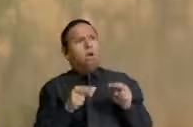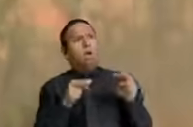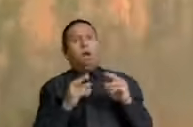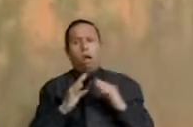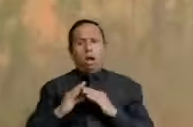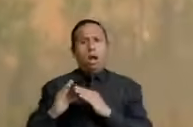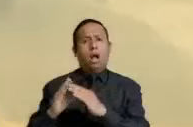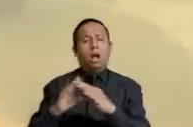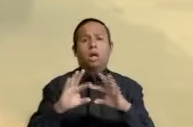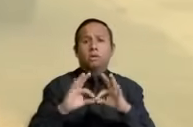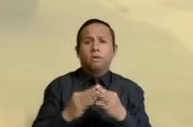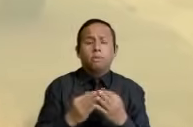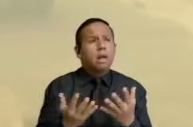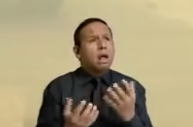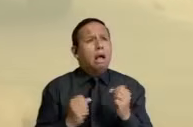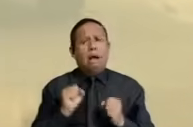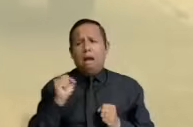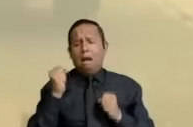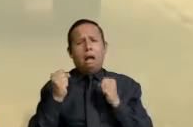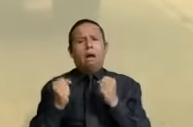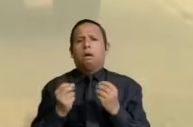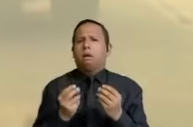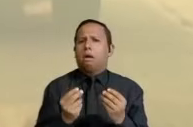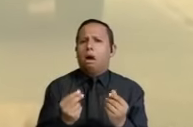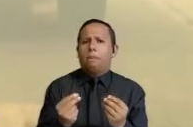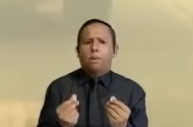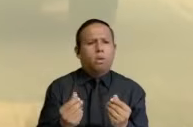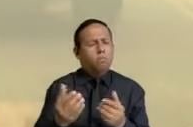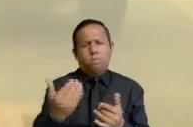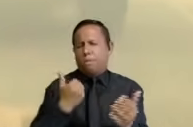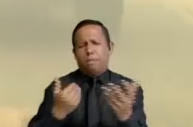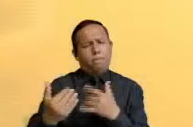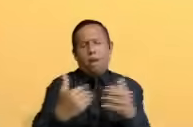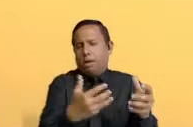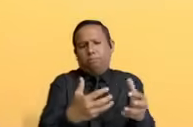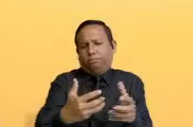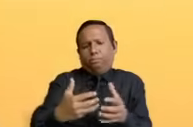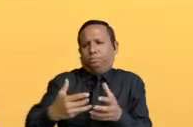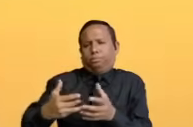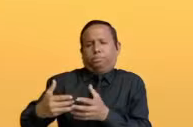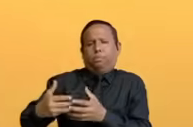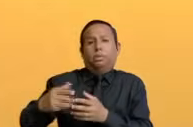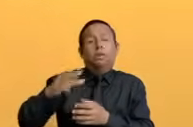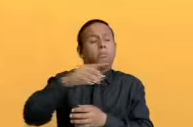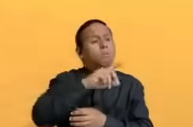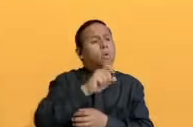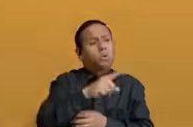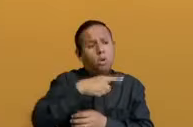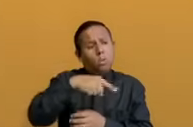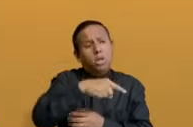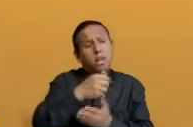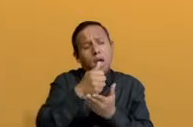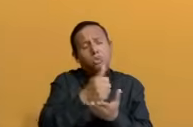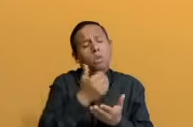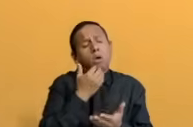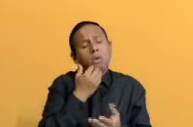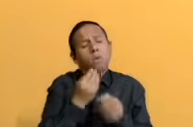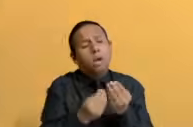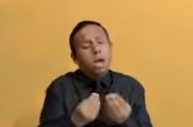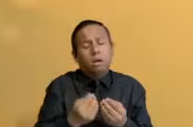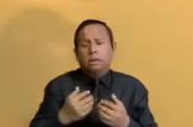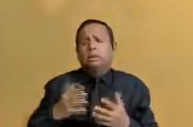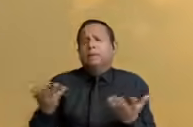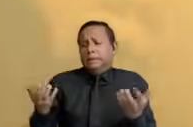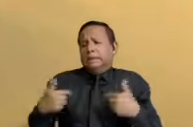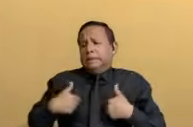casas y familias que en cuestión de segundos evacuaron por seguridad ustedes están tratando de ayudar haciendo lo que se puede sí lo que más